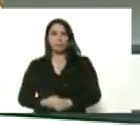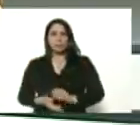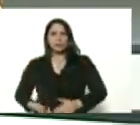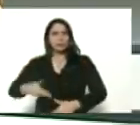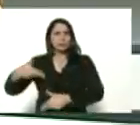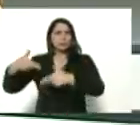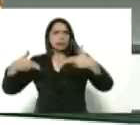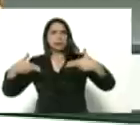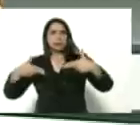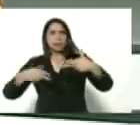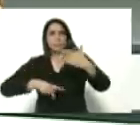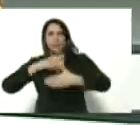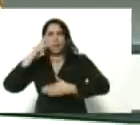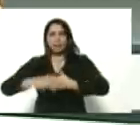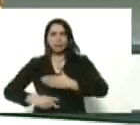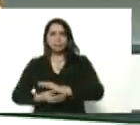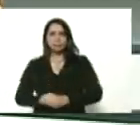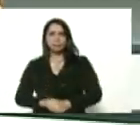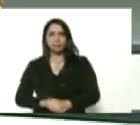los planes.